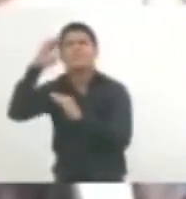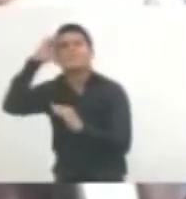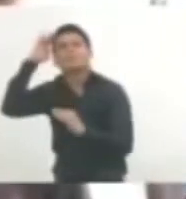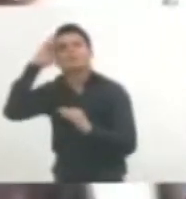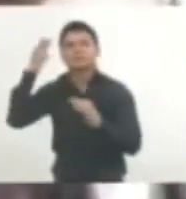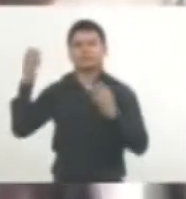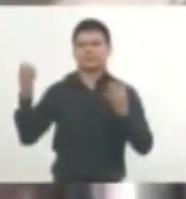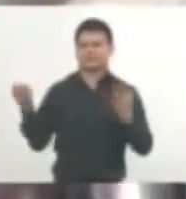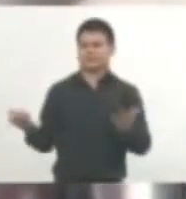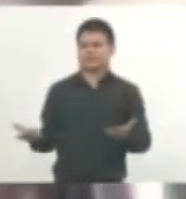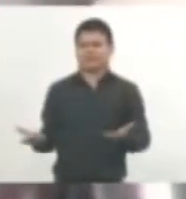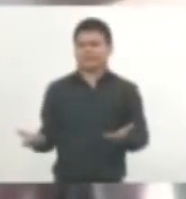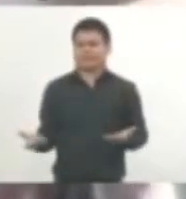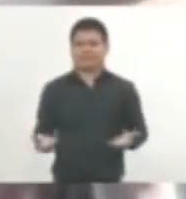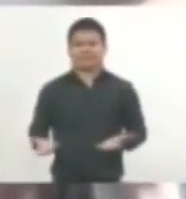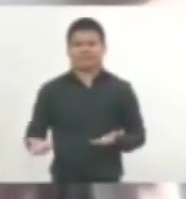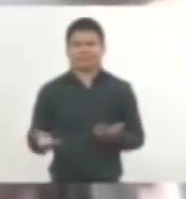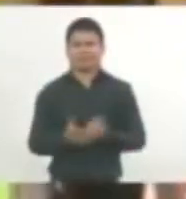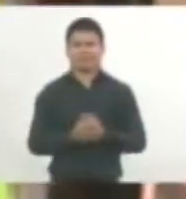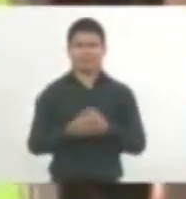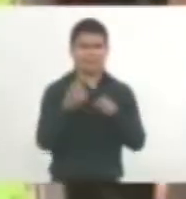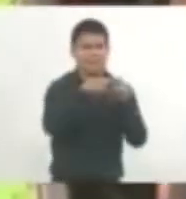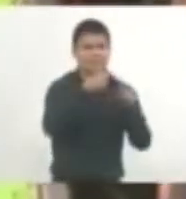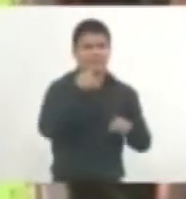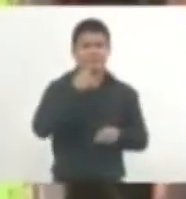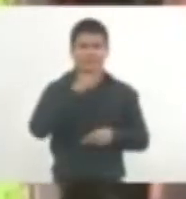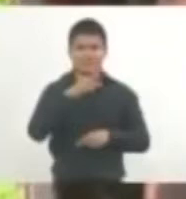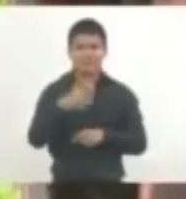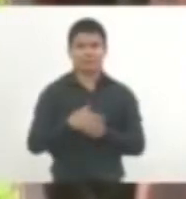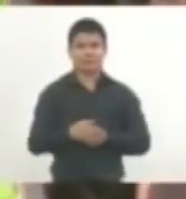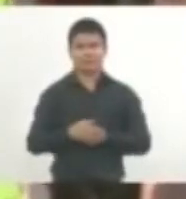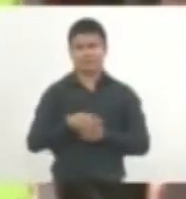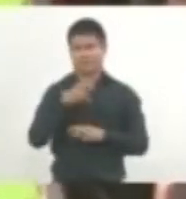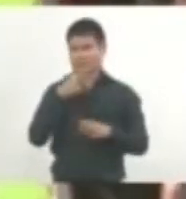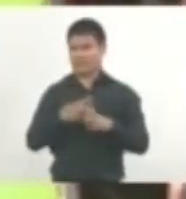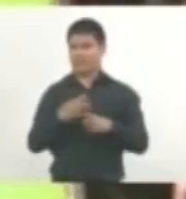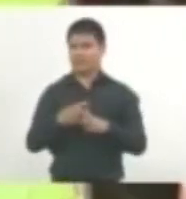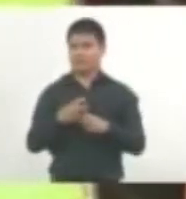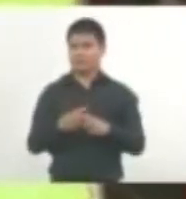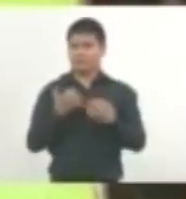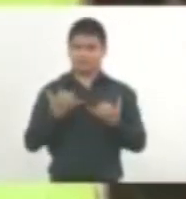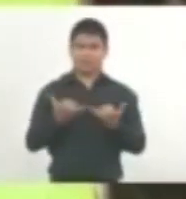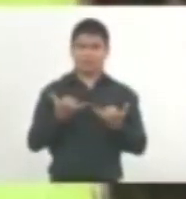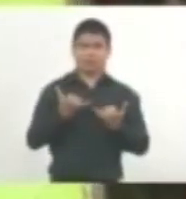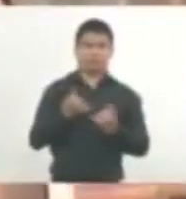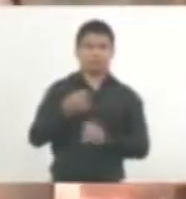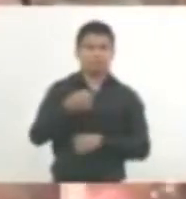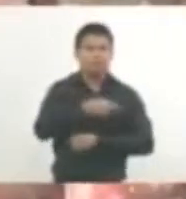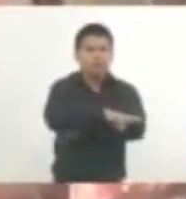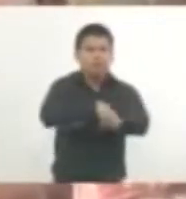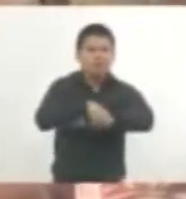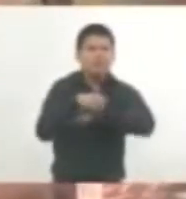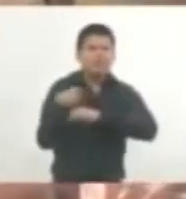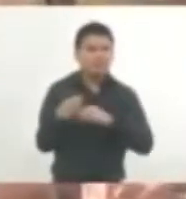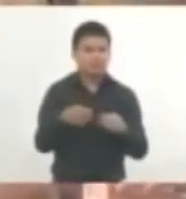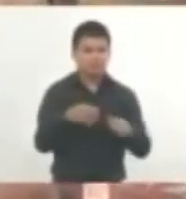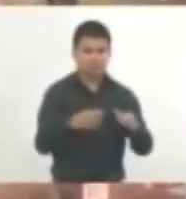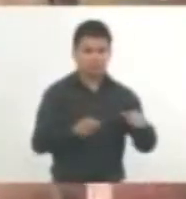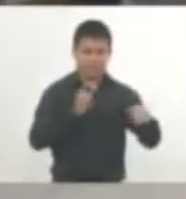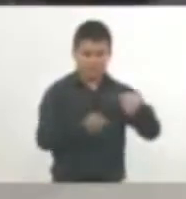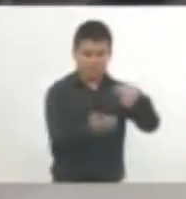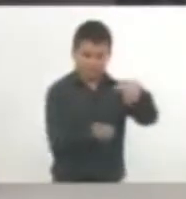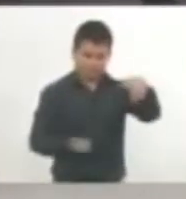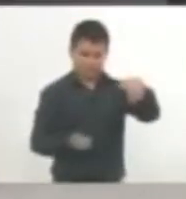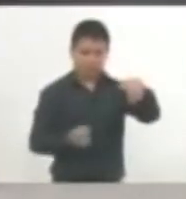tiene seguridad, imagínese el resto de Cincelejo. Los ladrones se llevaron la caja registradora y dinero en efectivo. El hurto aún no está